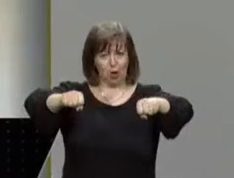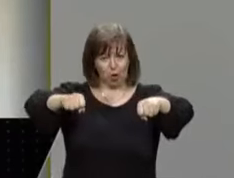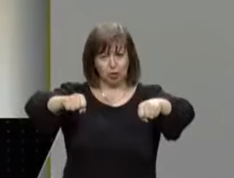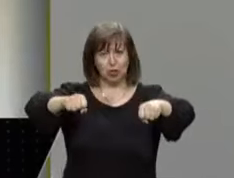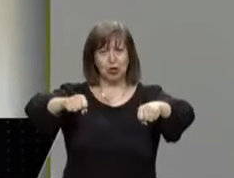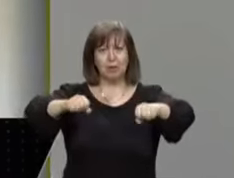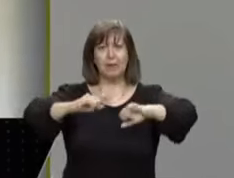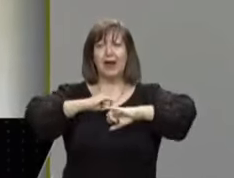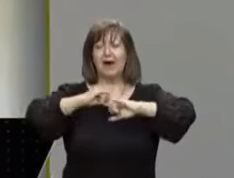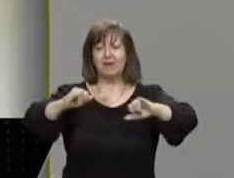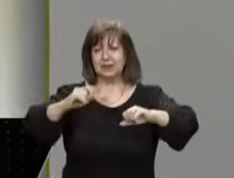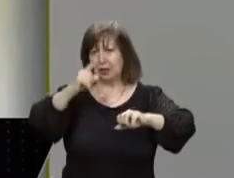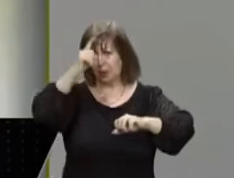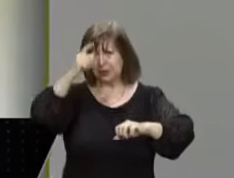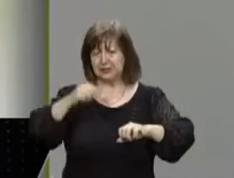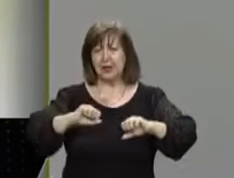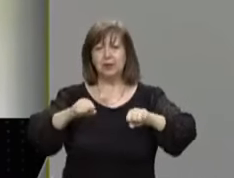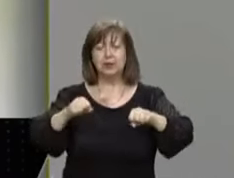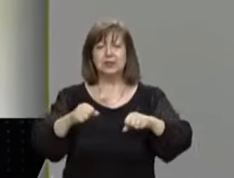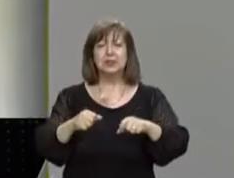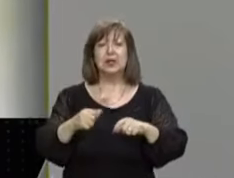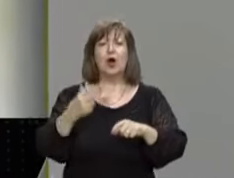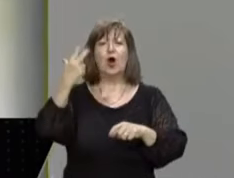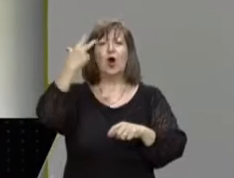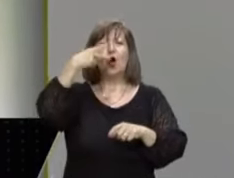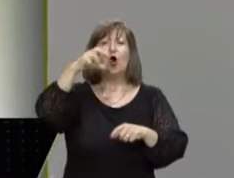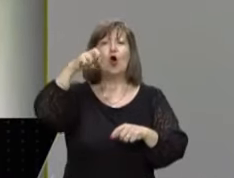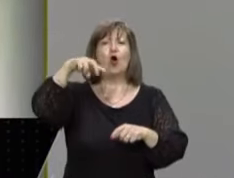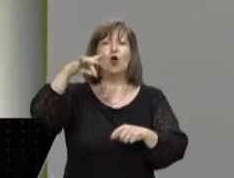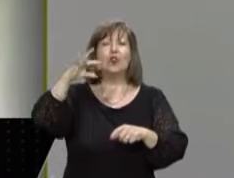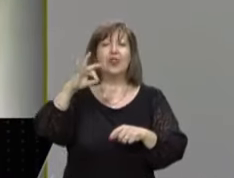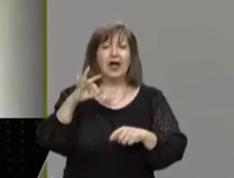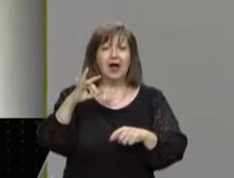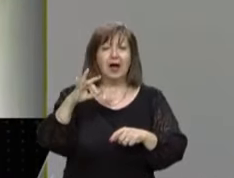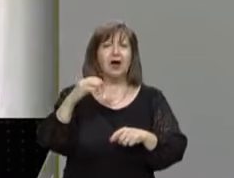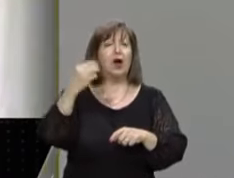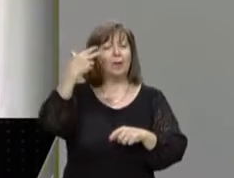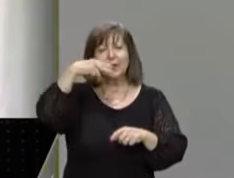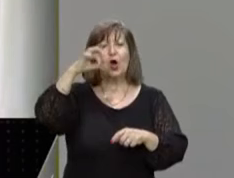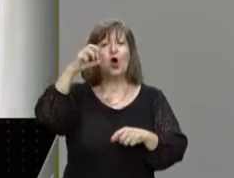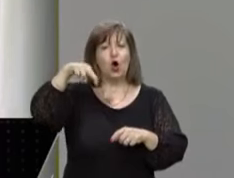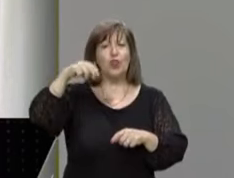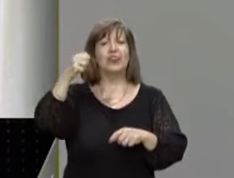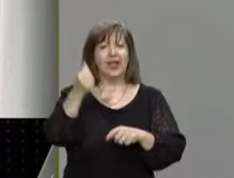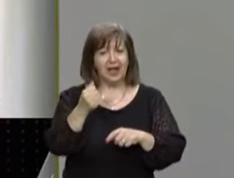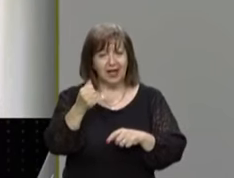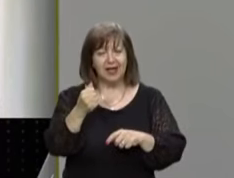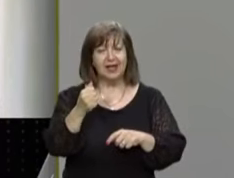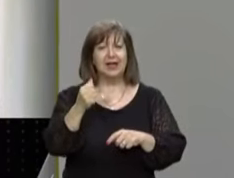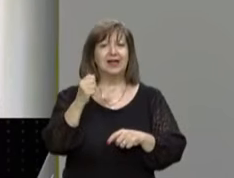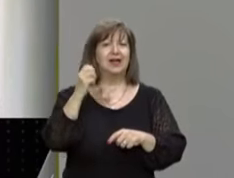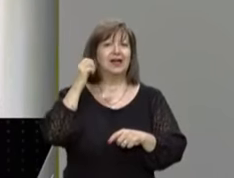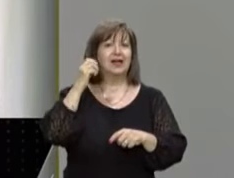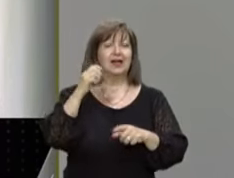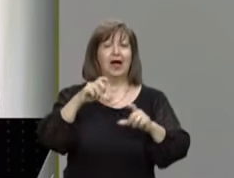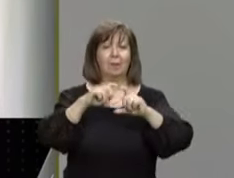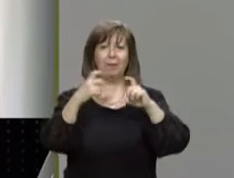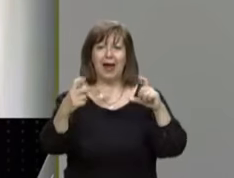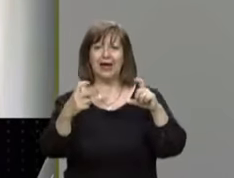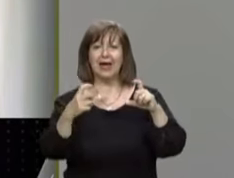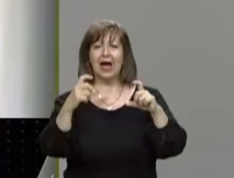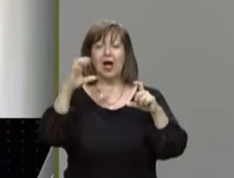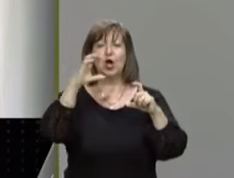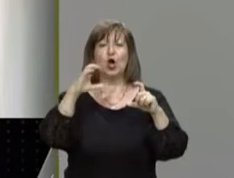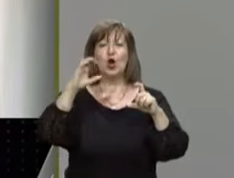pueda dar aviso a la policía. Es una Honda XRE 300 con placas de Colombia,